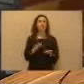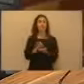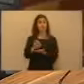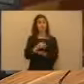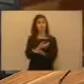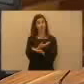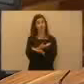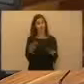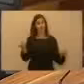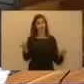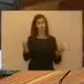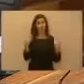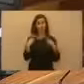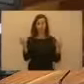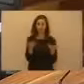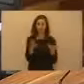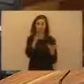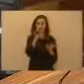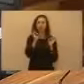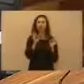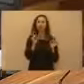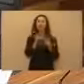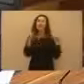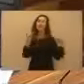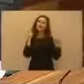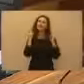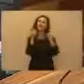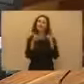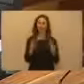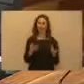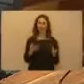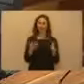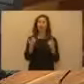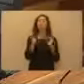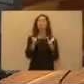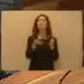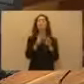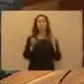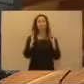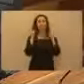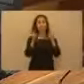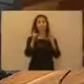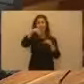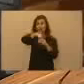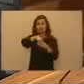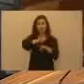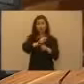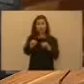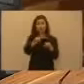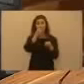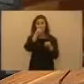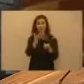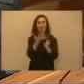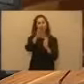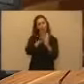a empresas forestales para cubrir esas intervenciones. Empresas forestales, por cierto, que no cuentan con ningún tipo de control efectivo sobre las